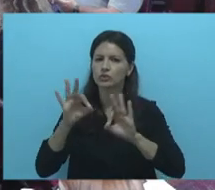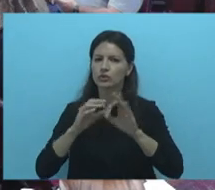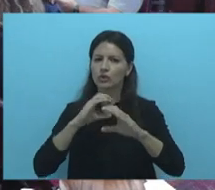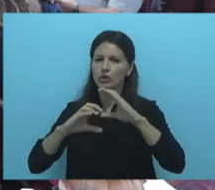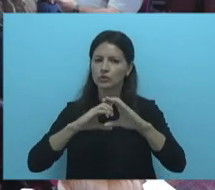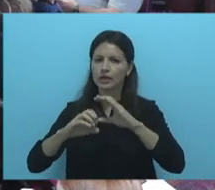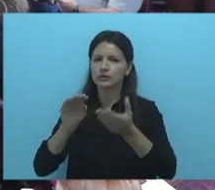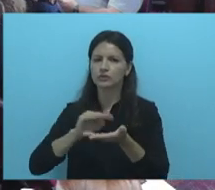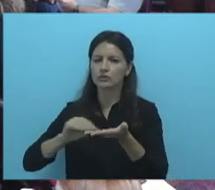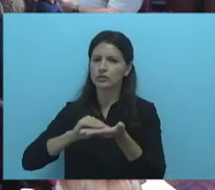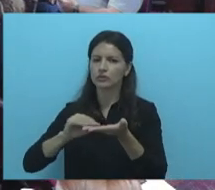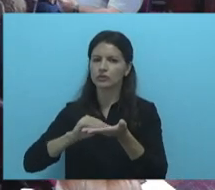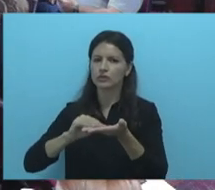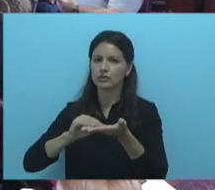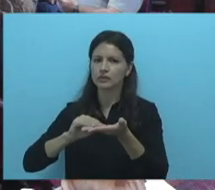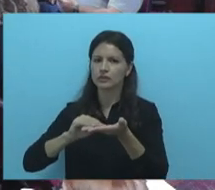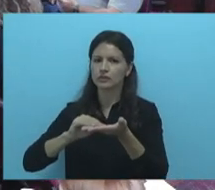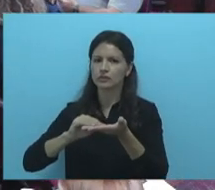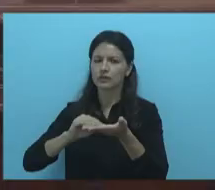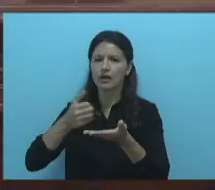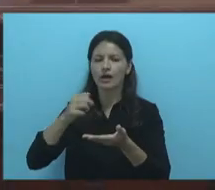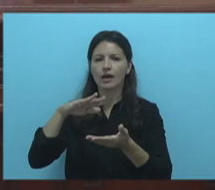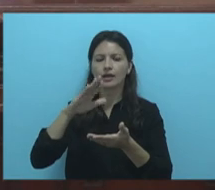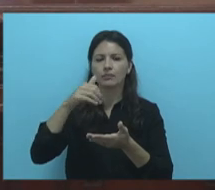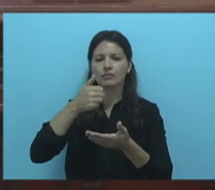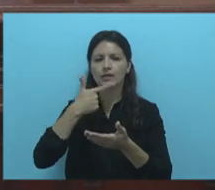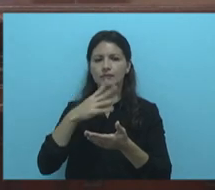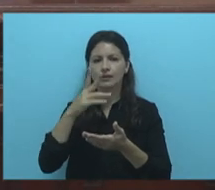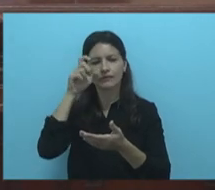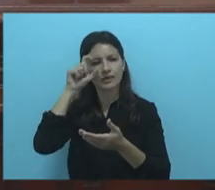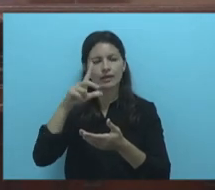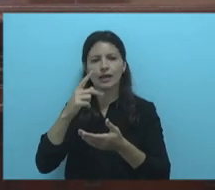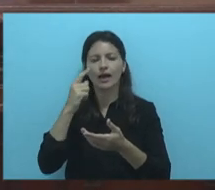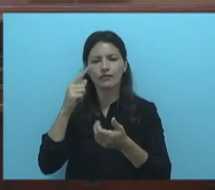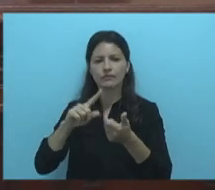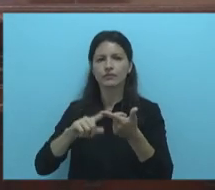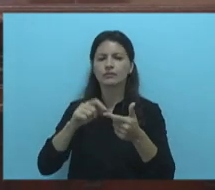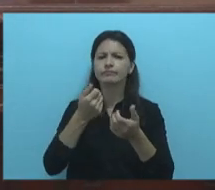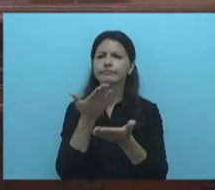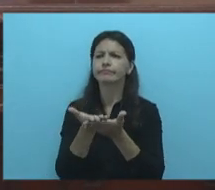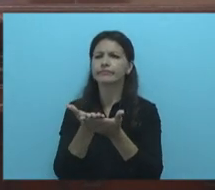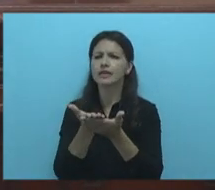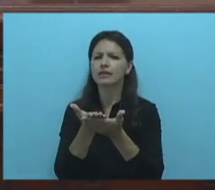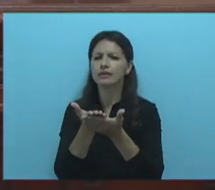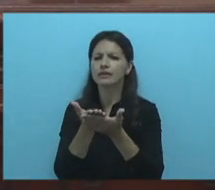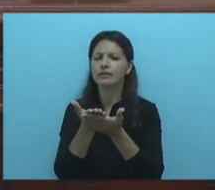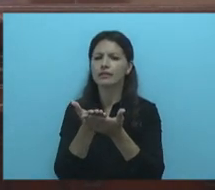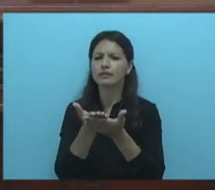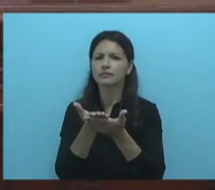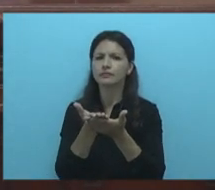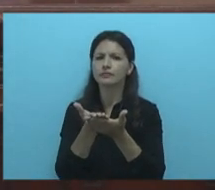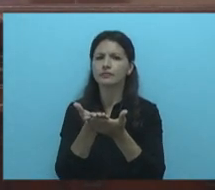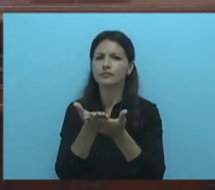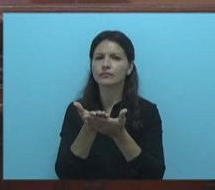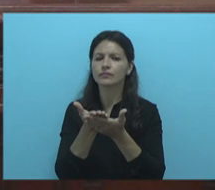comunicación 49.368, diputada Armas Belavi y Mayoraz, por el cual se solicita disponga arbitrar los medios necesarios